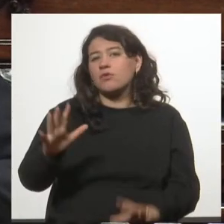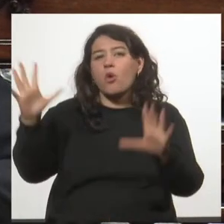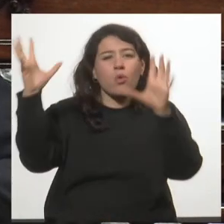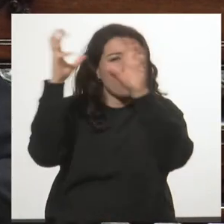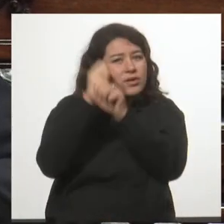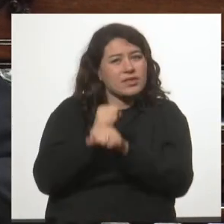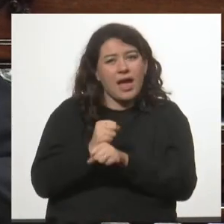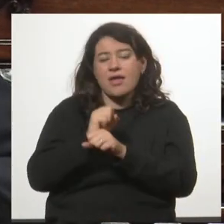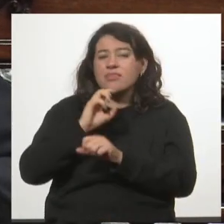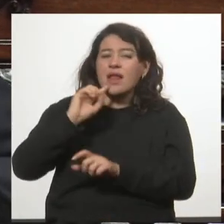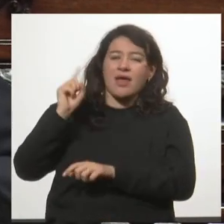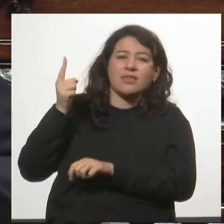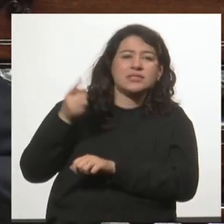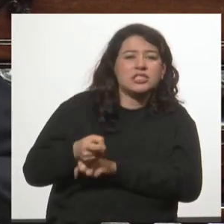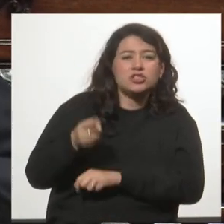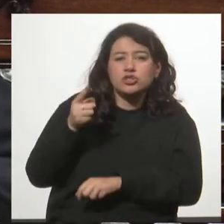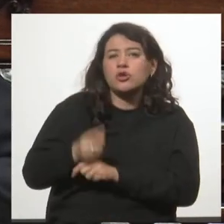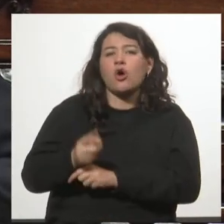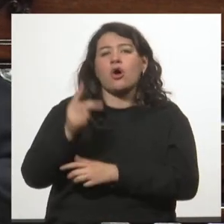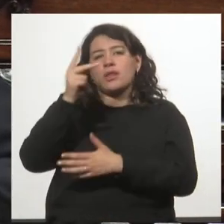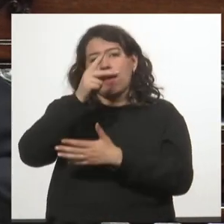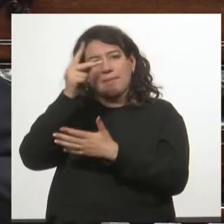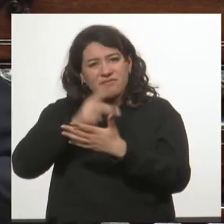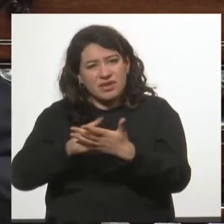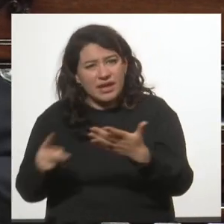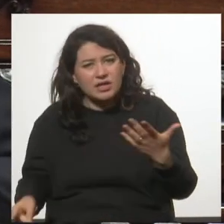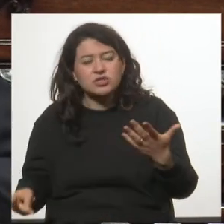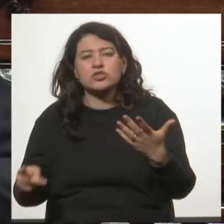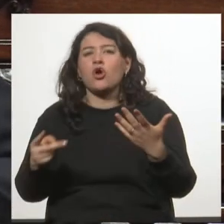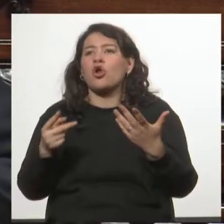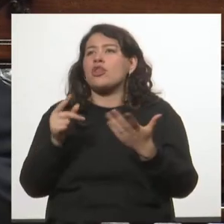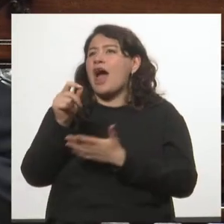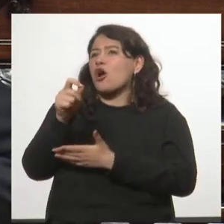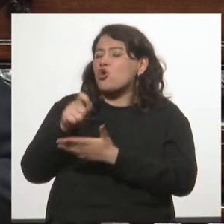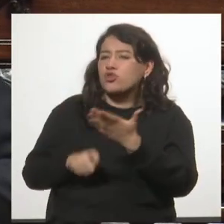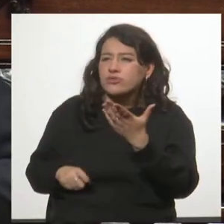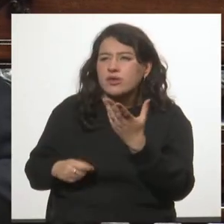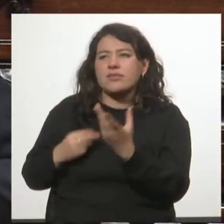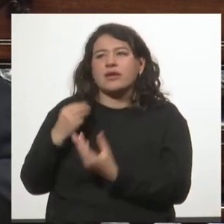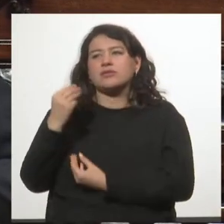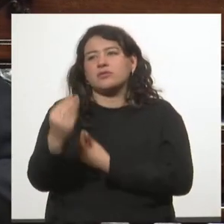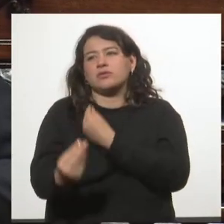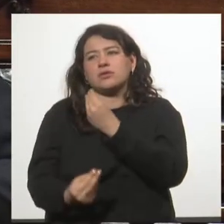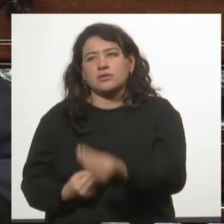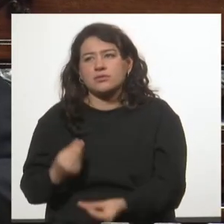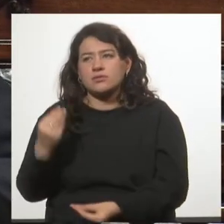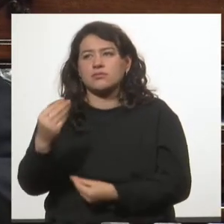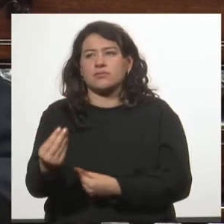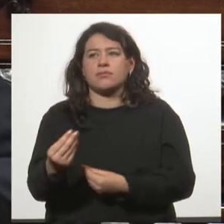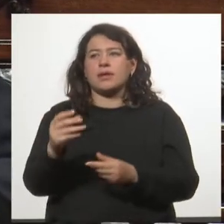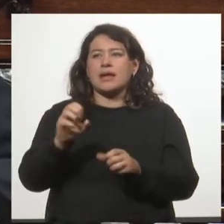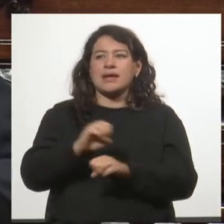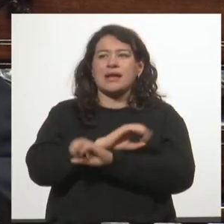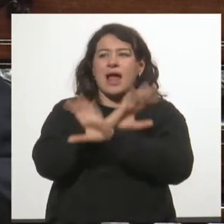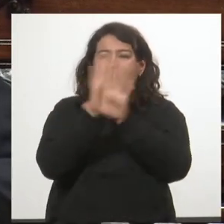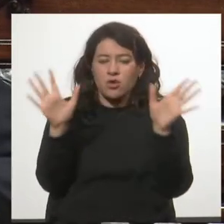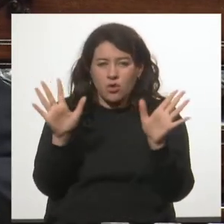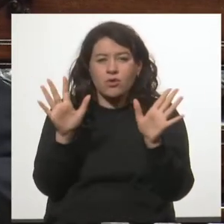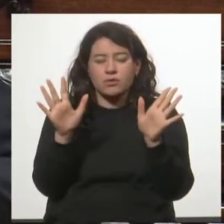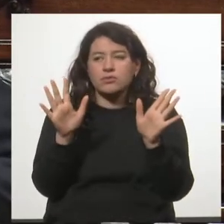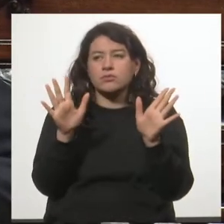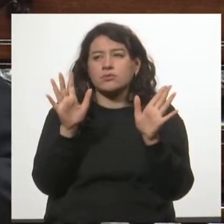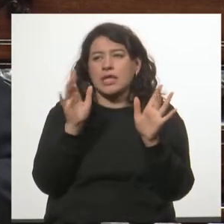de las decisiones de las planificaciones de las contrataciones para que quede claro y en